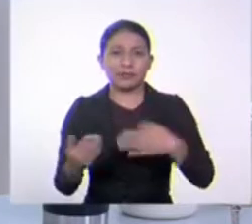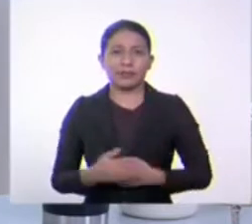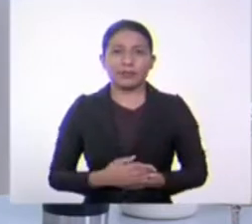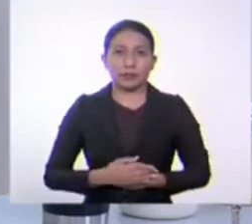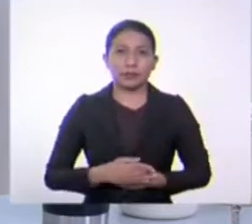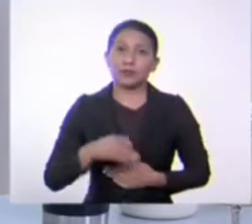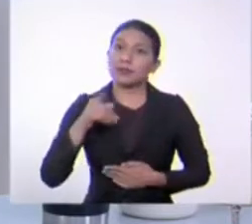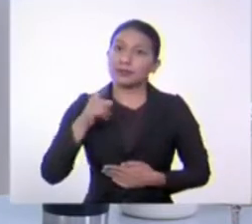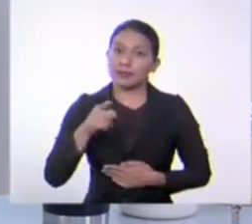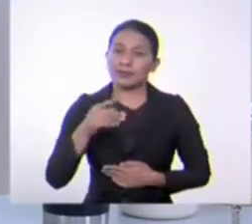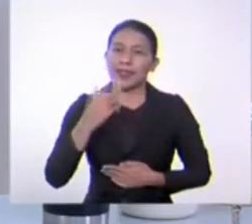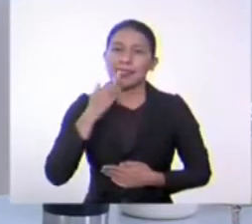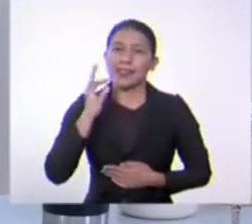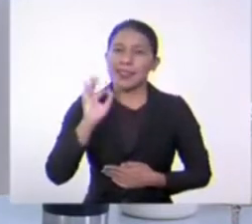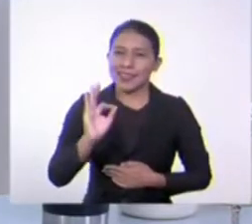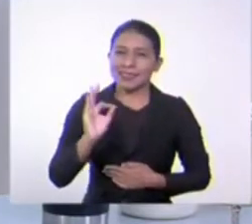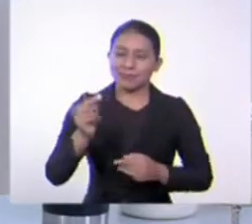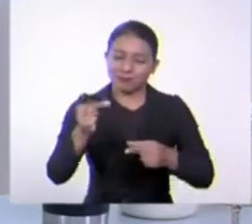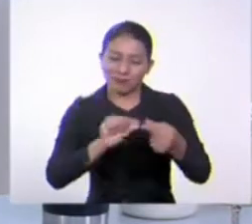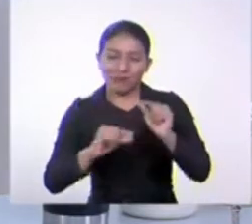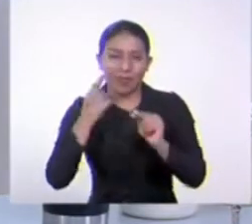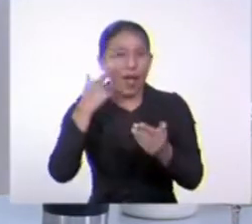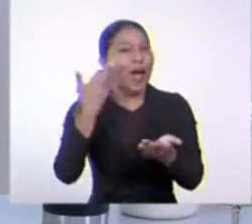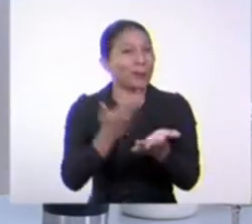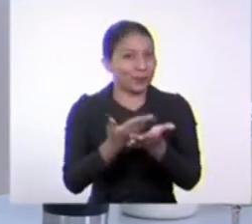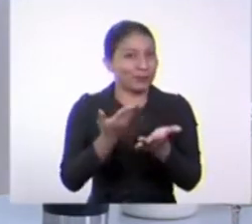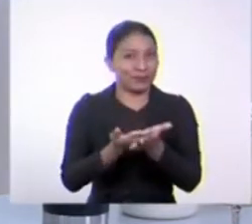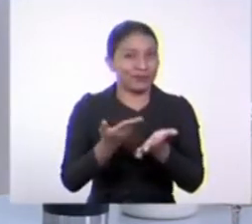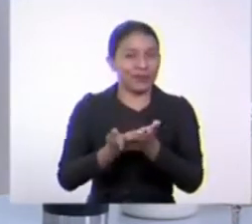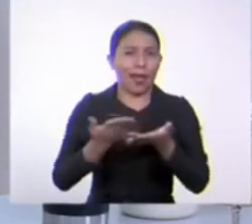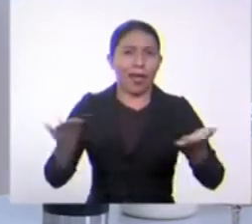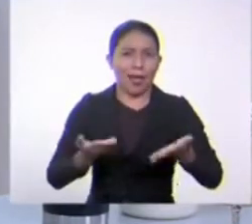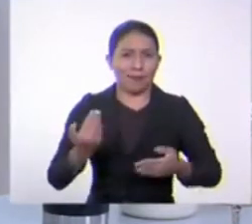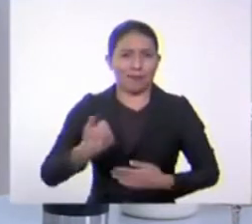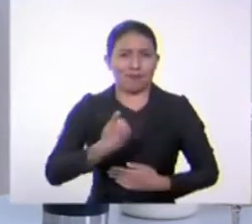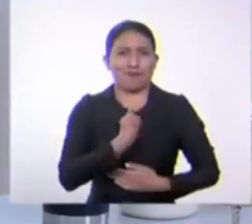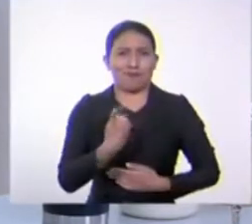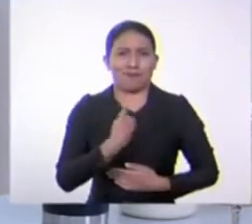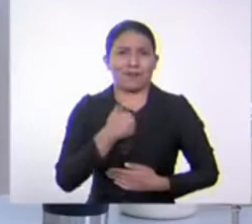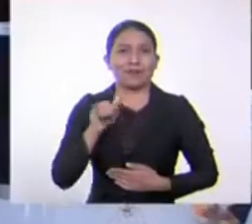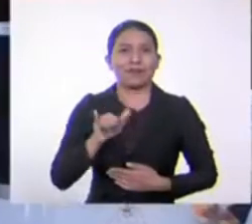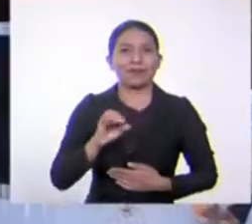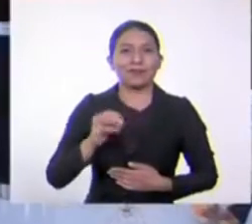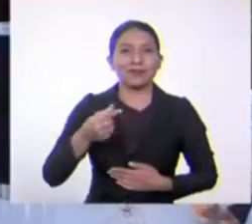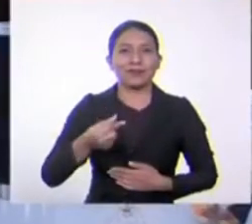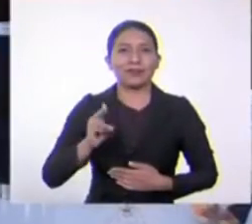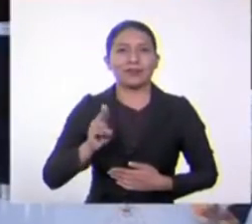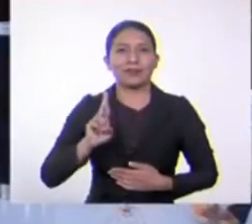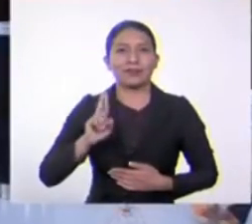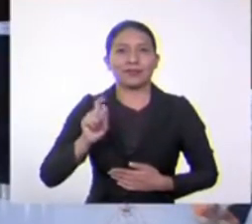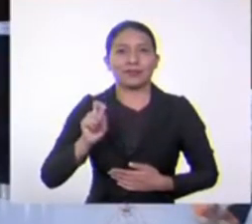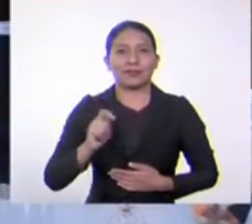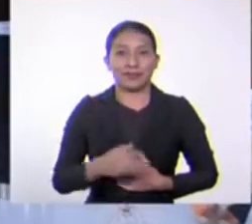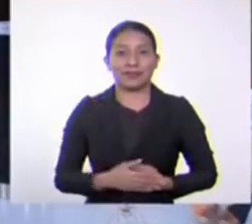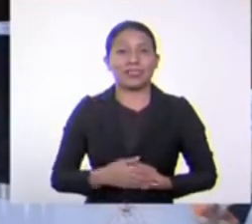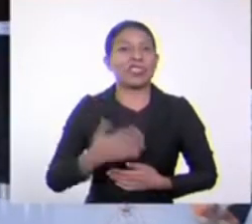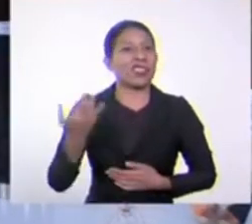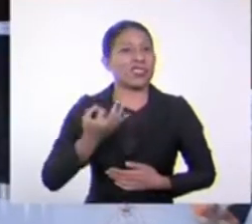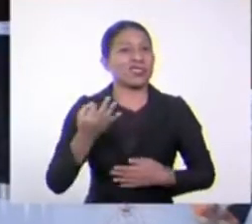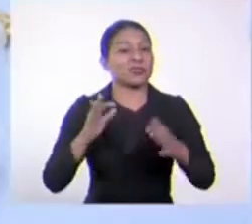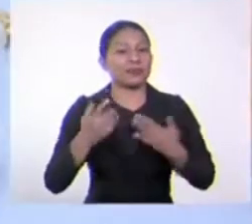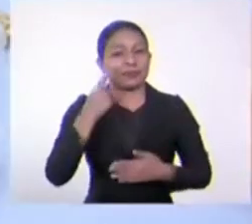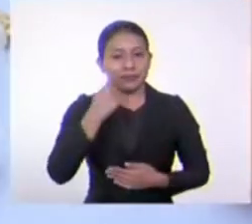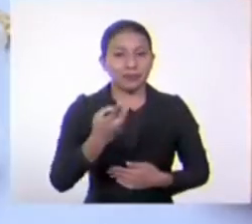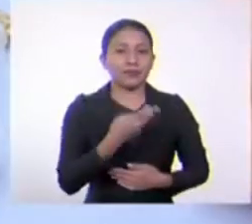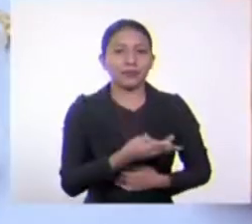vamos a hacer un delicioso experimento. Vamos a tratar de elaborar nuestro propio yogur casero. Para eso necesitamos los